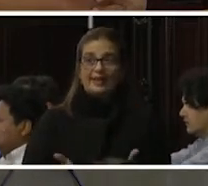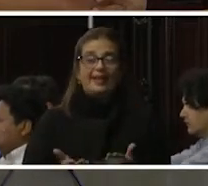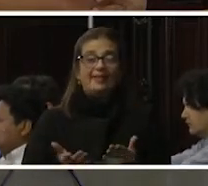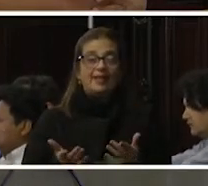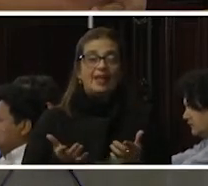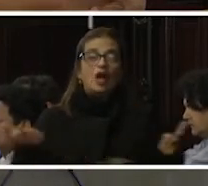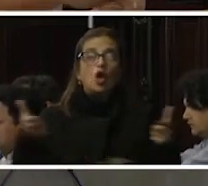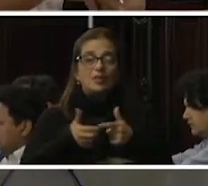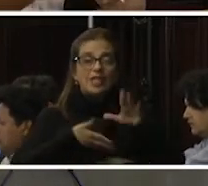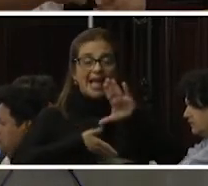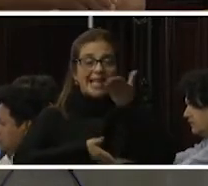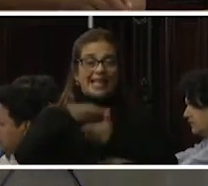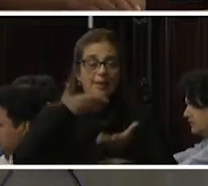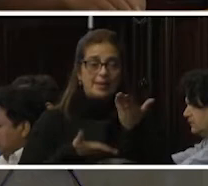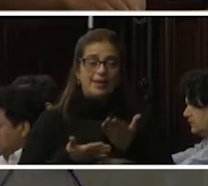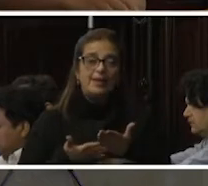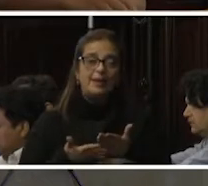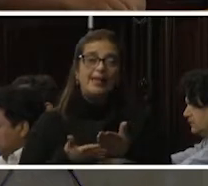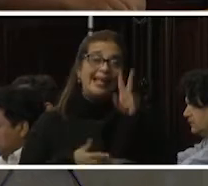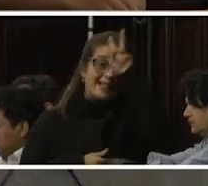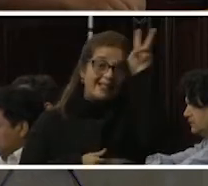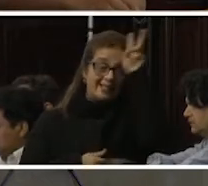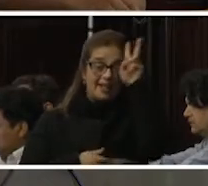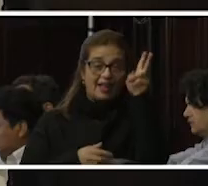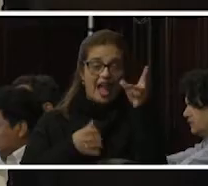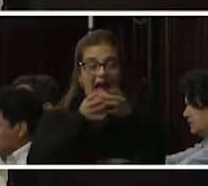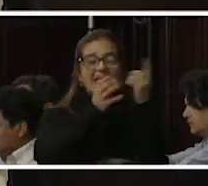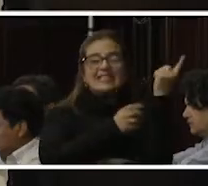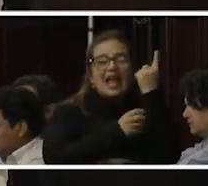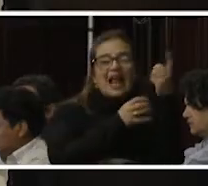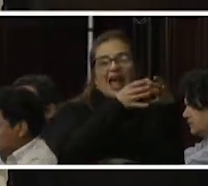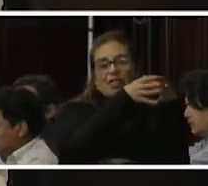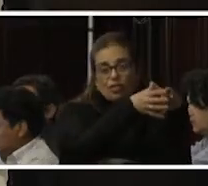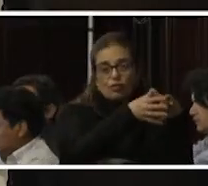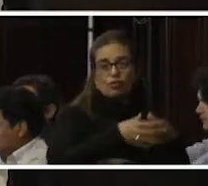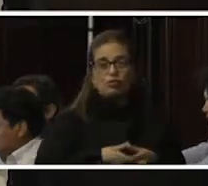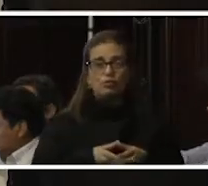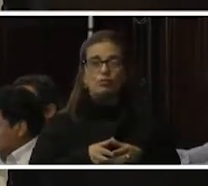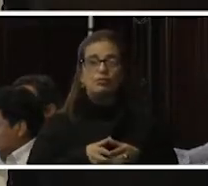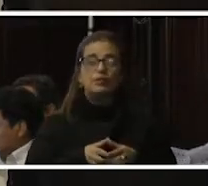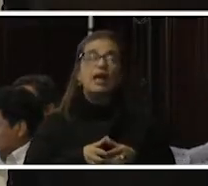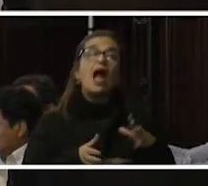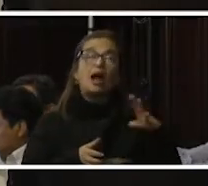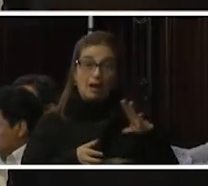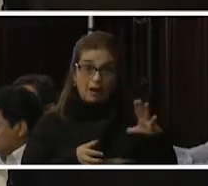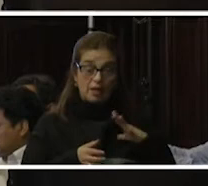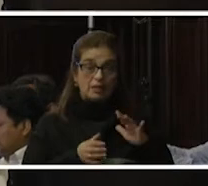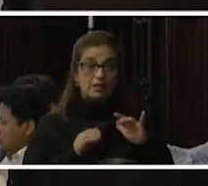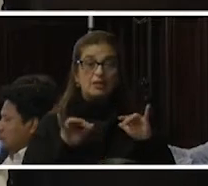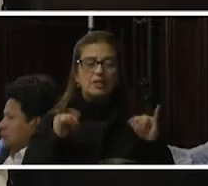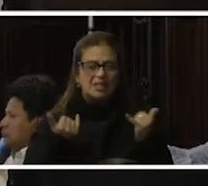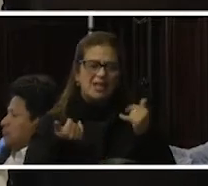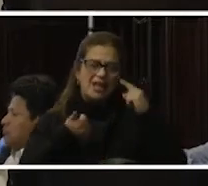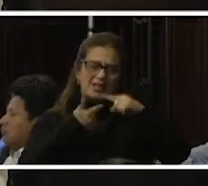Comisión Interamericana de los Indígenas en Aislamiento Tagueri Tarmenani. Existe una serie